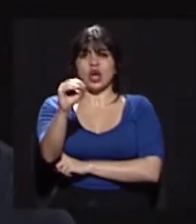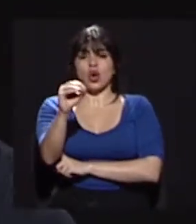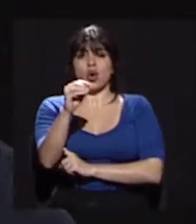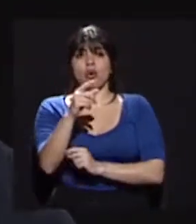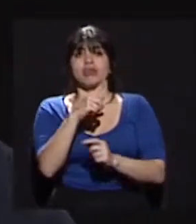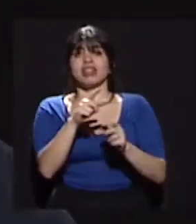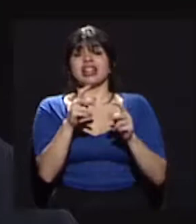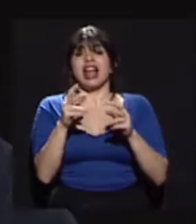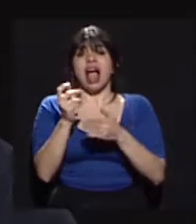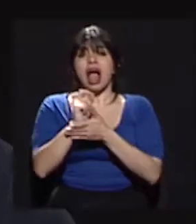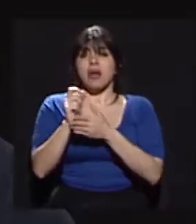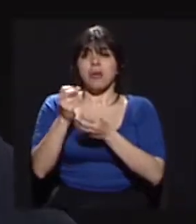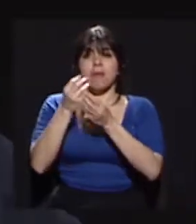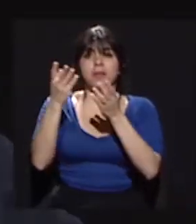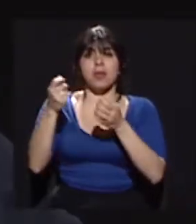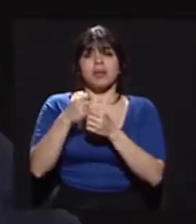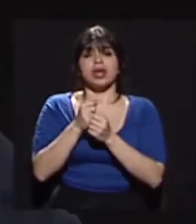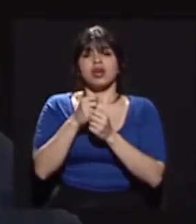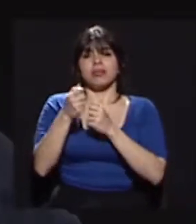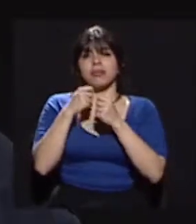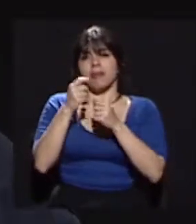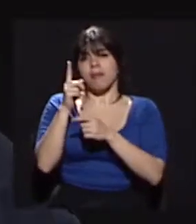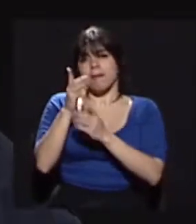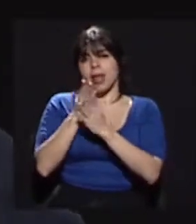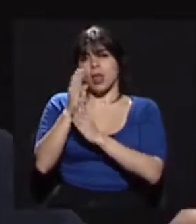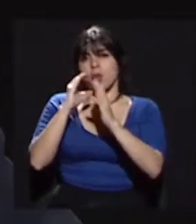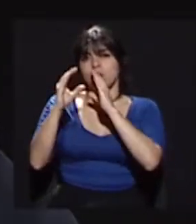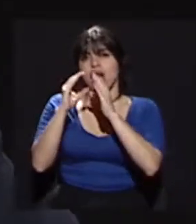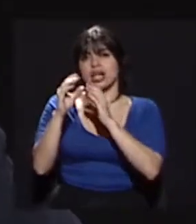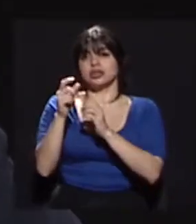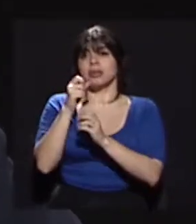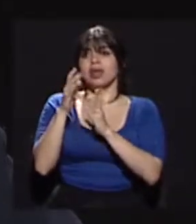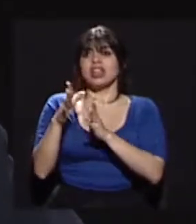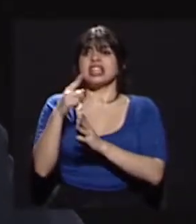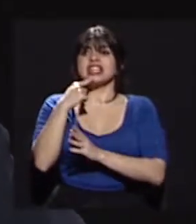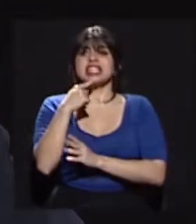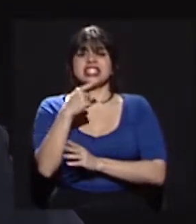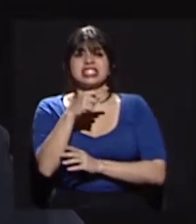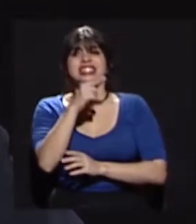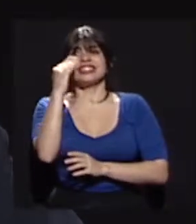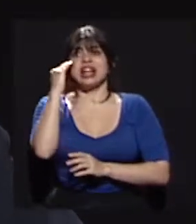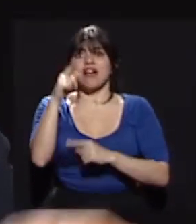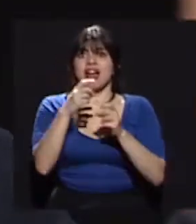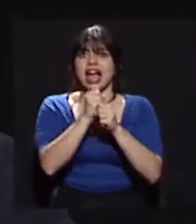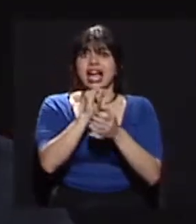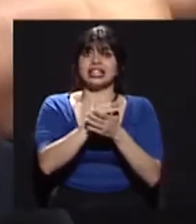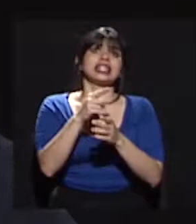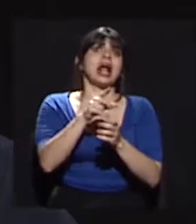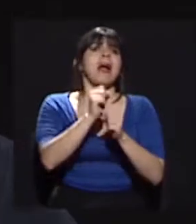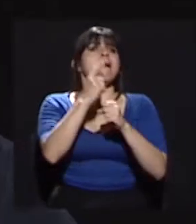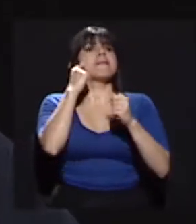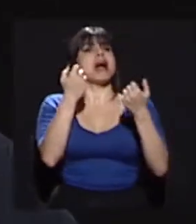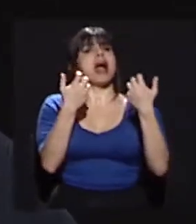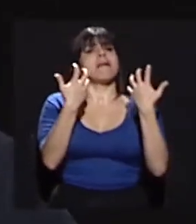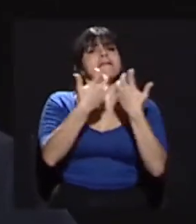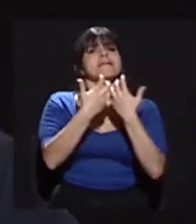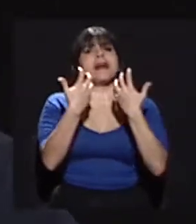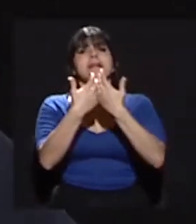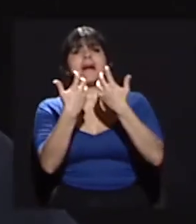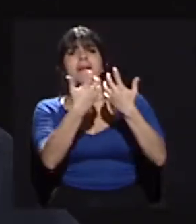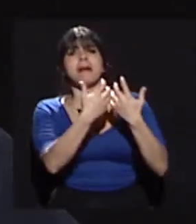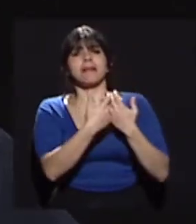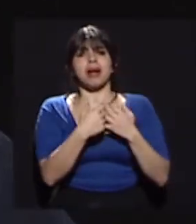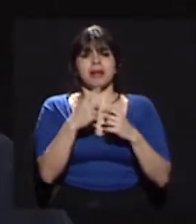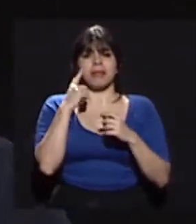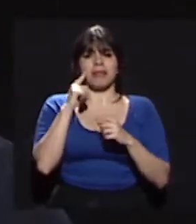algún medio de comunicación diciendo que aquello lo hice sabiendo que iba a hacer esto y que esto lo hago para empatar aquello lo cual es